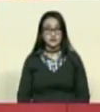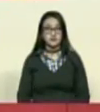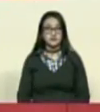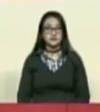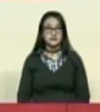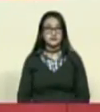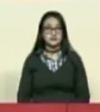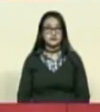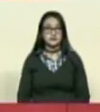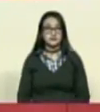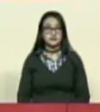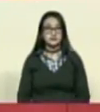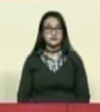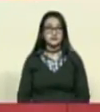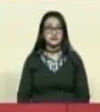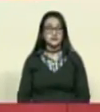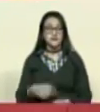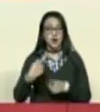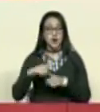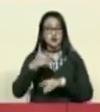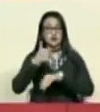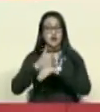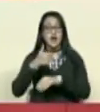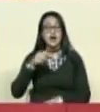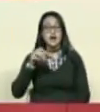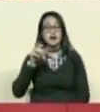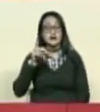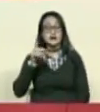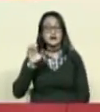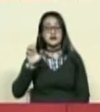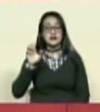al mayor general Kevin Cabrera Romero,